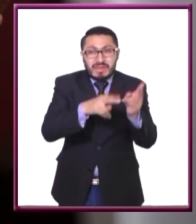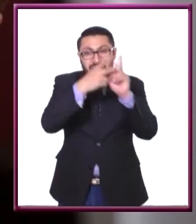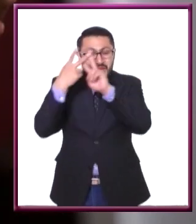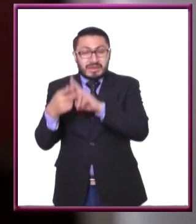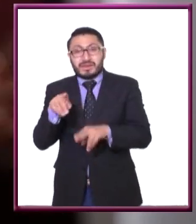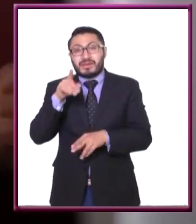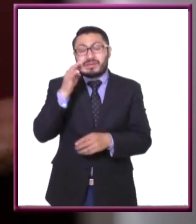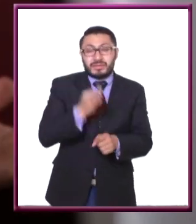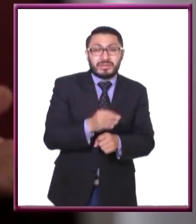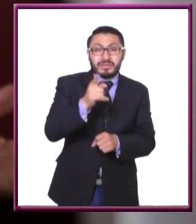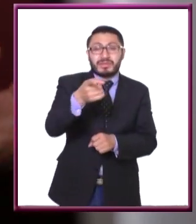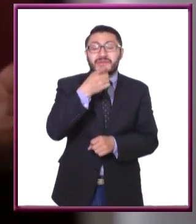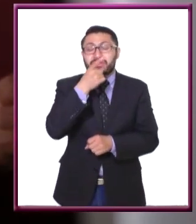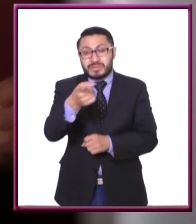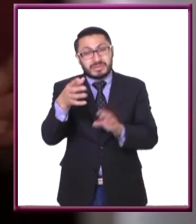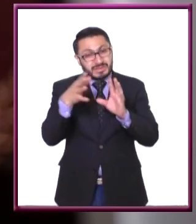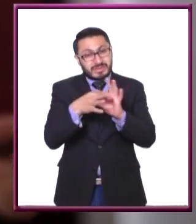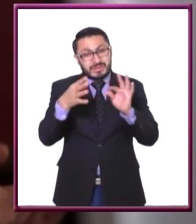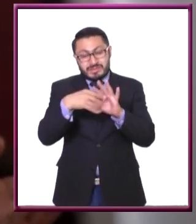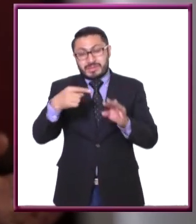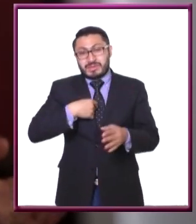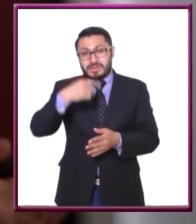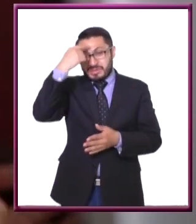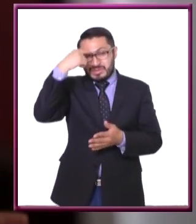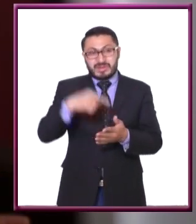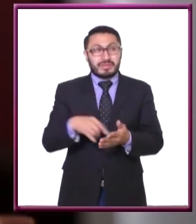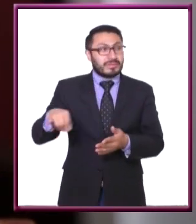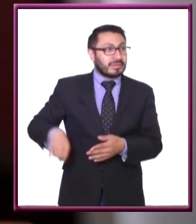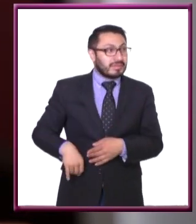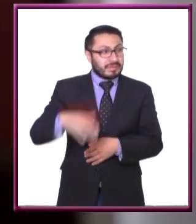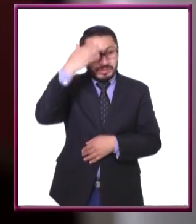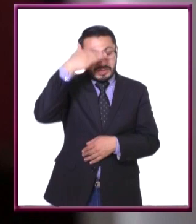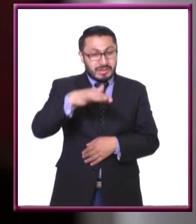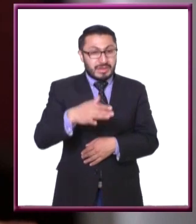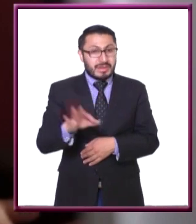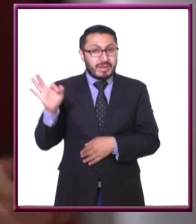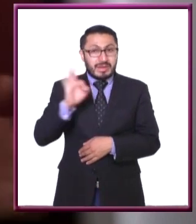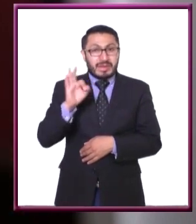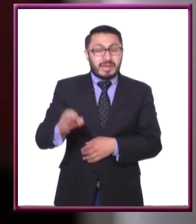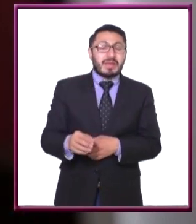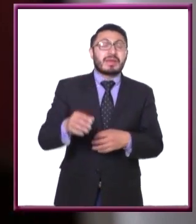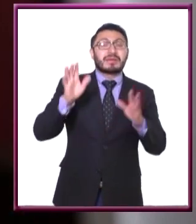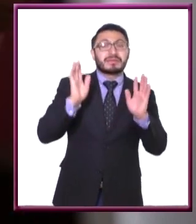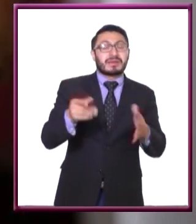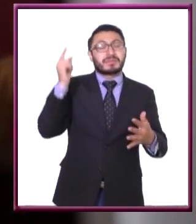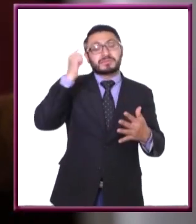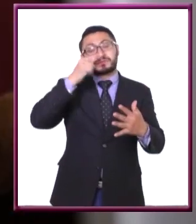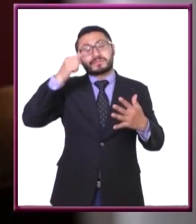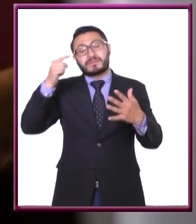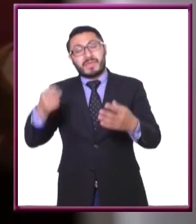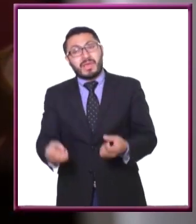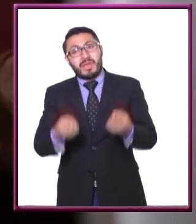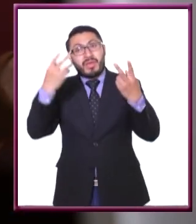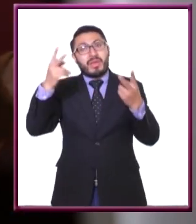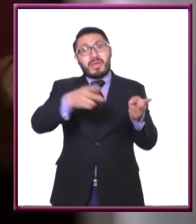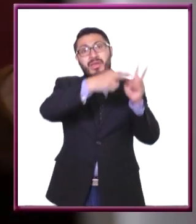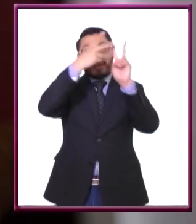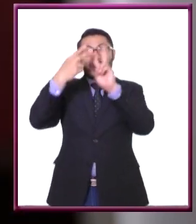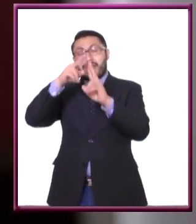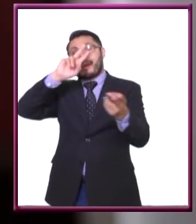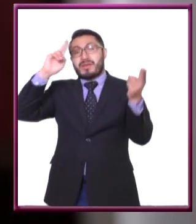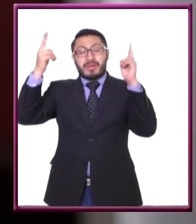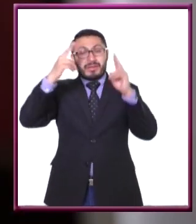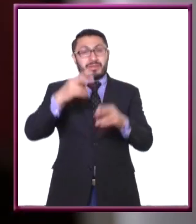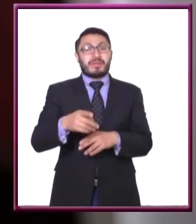hablando del research que se hace en las estrellas, me parecería muy interesante saber si se han contado el número de estrellas en el universo.